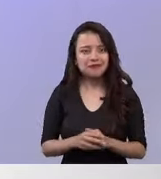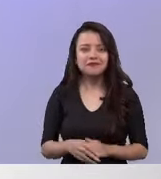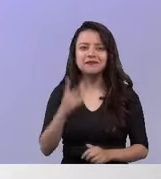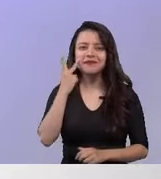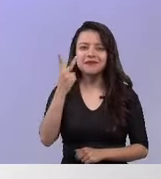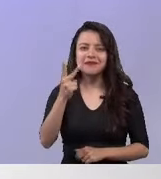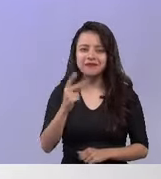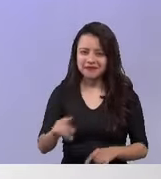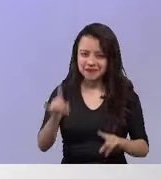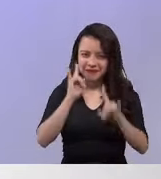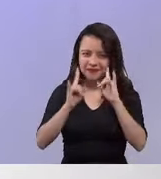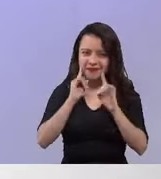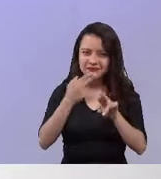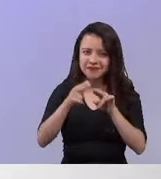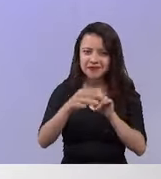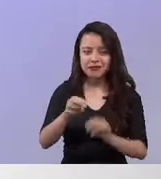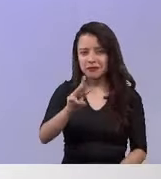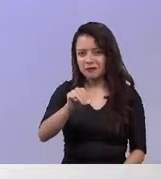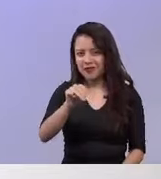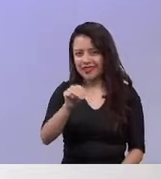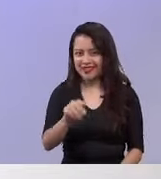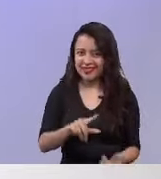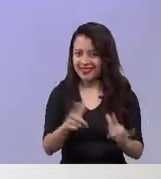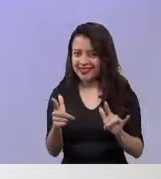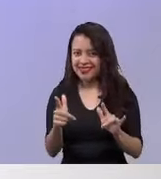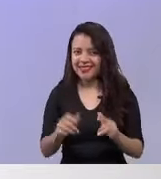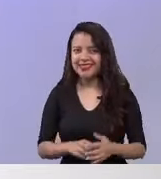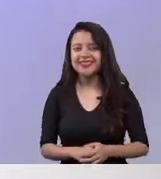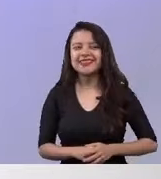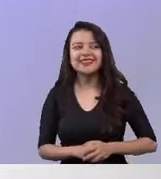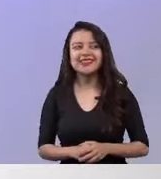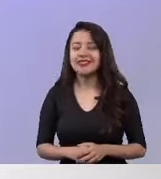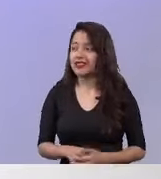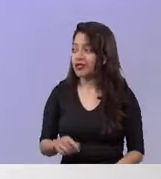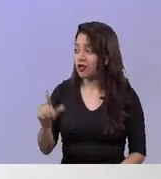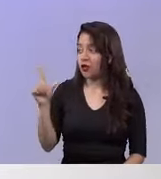el próximo martes aquí listas. Y esperamos... Lunes